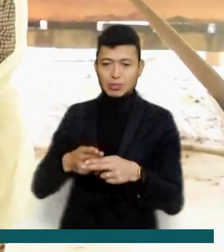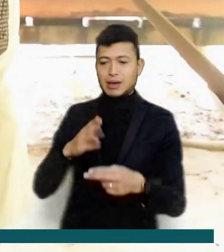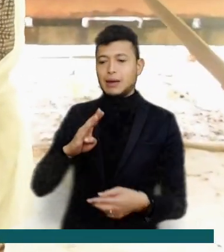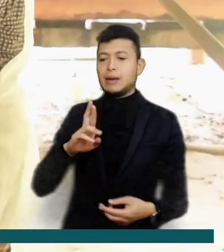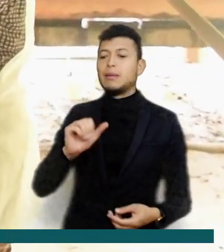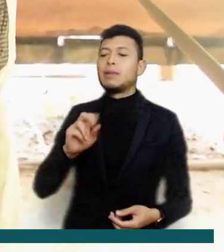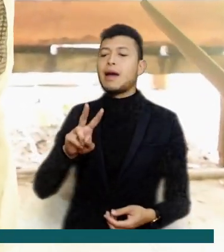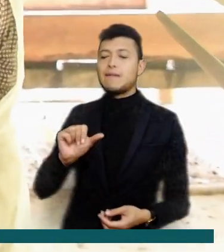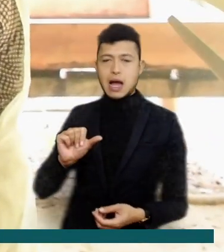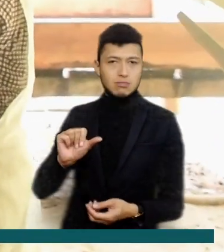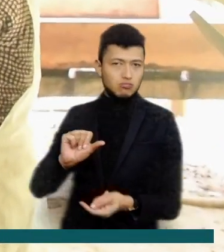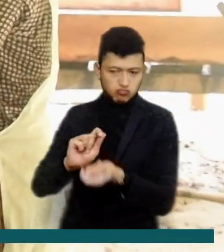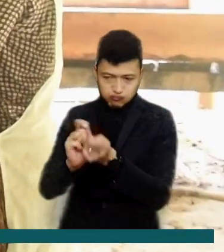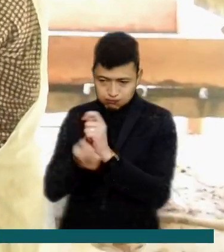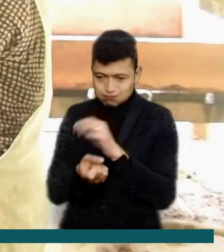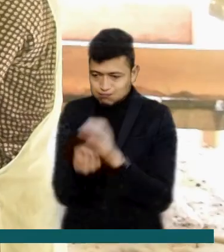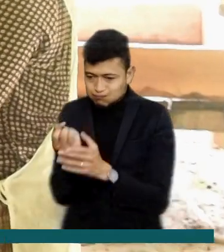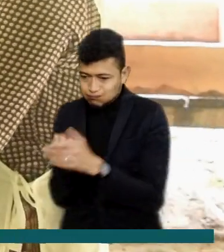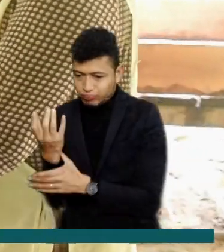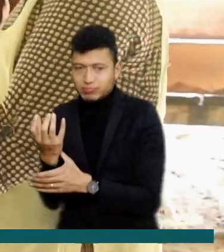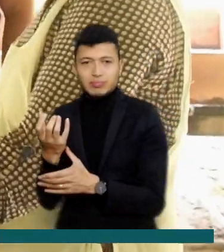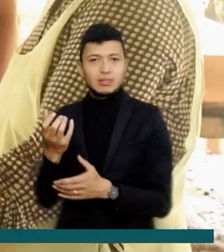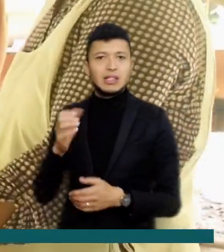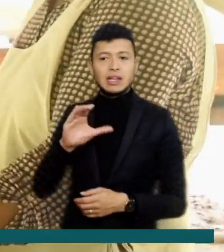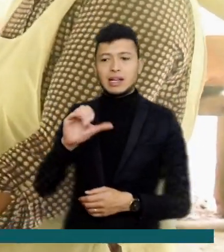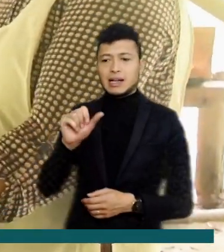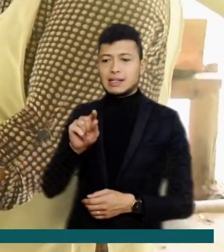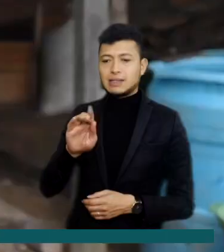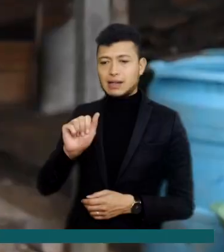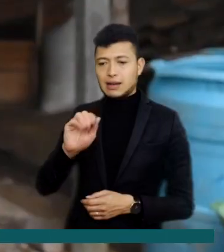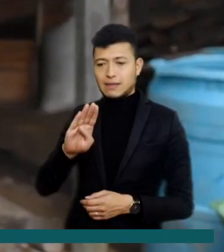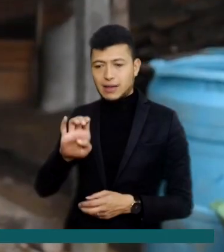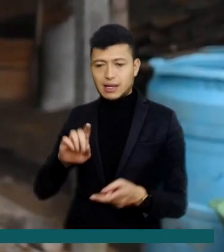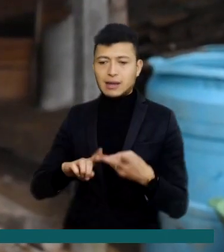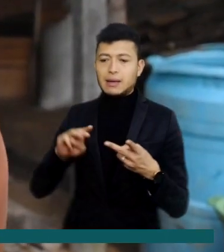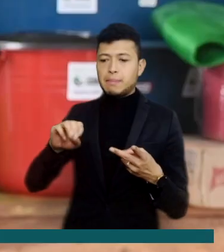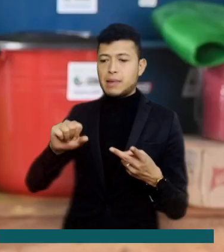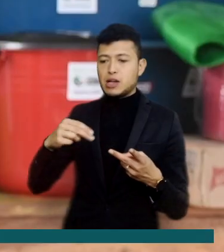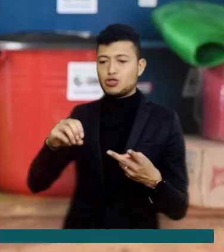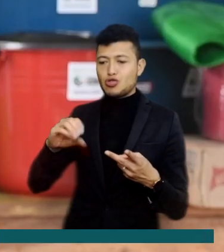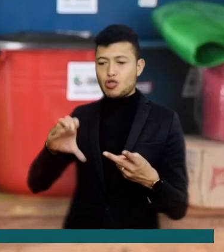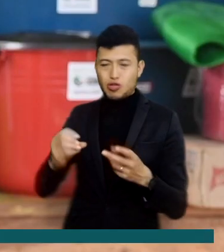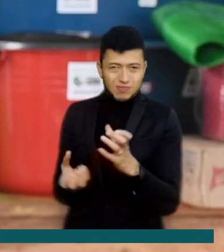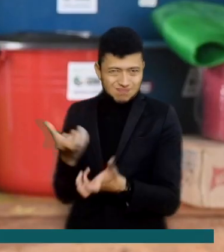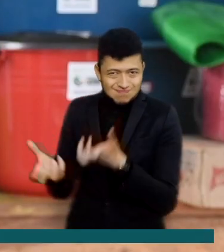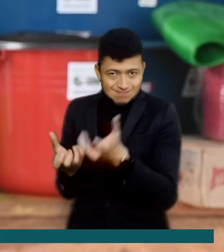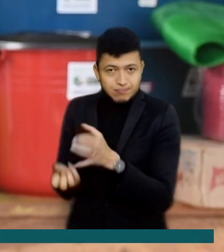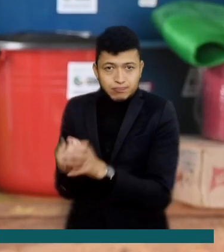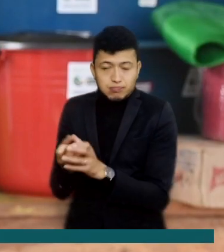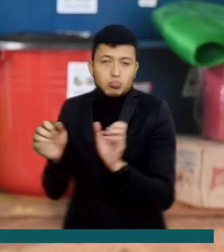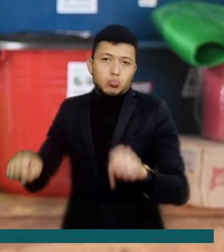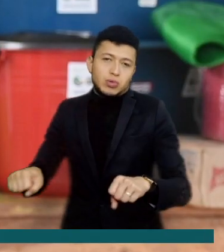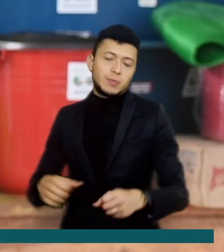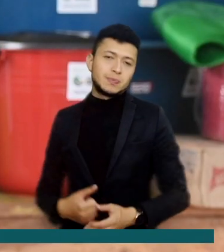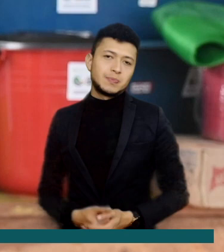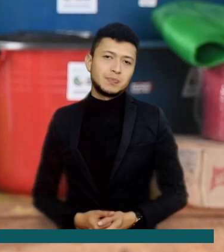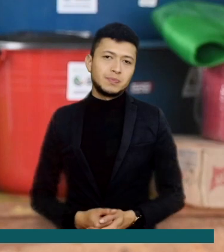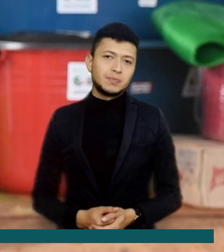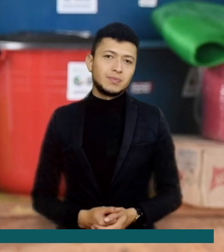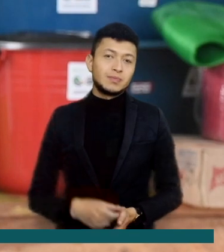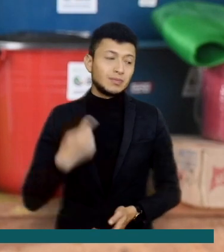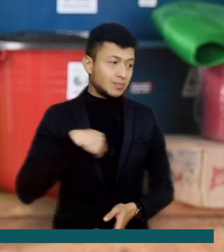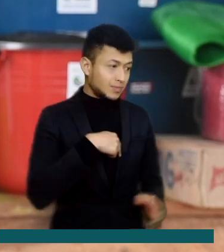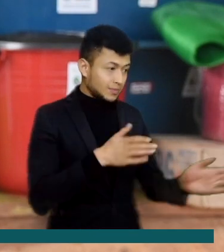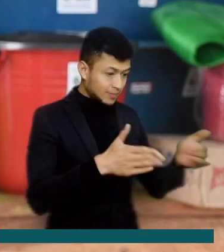para hacer cazabe y mañoco, bueno agradecidos por este kit. Esperemos que con estos kits